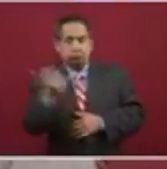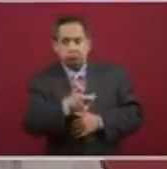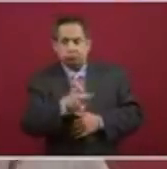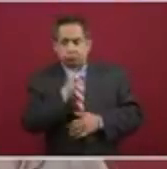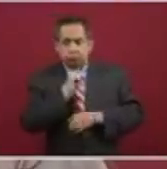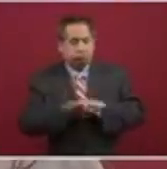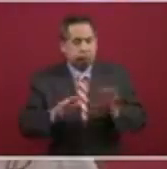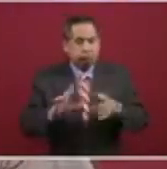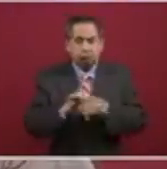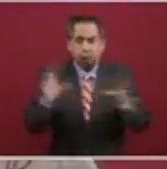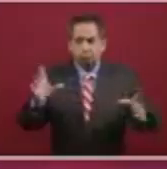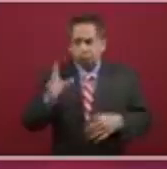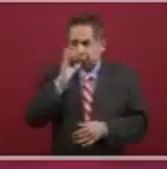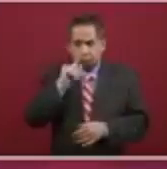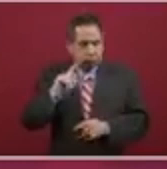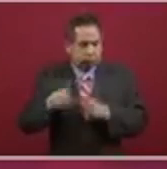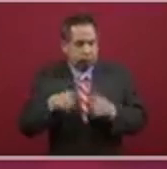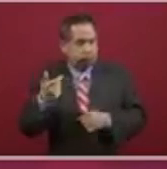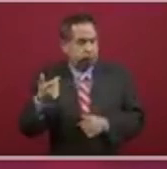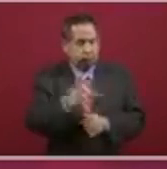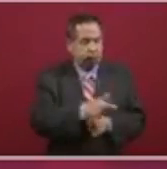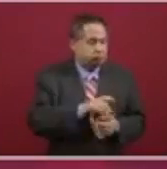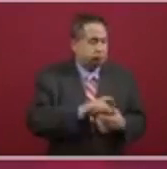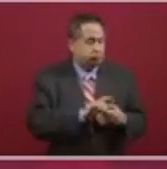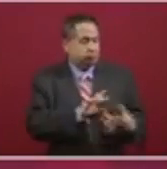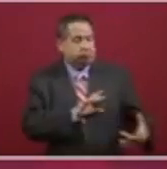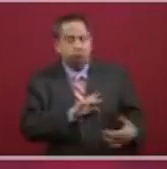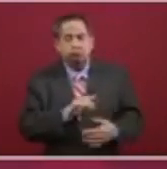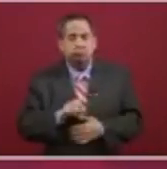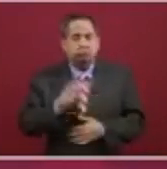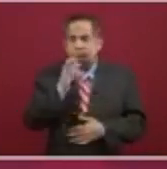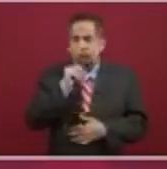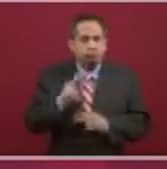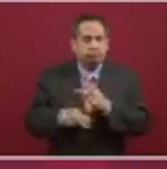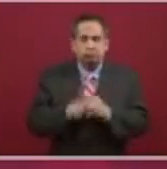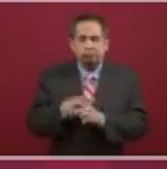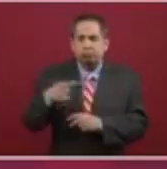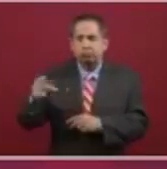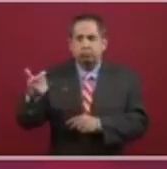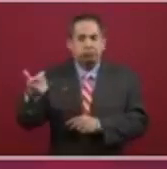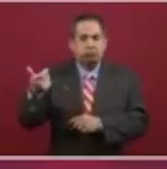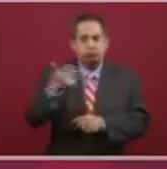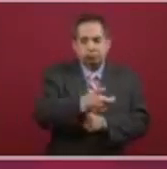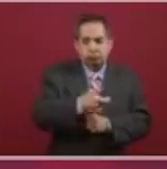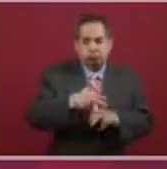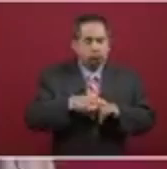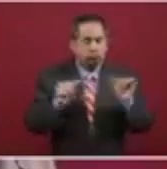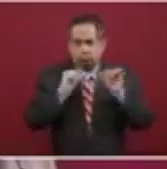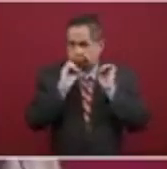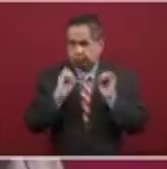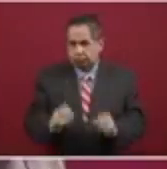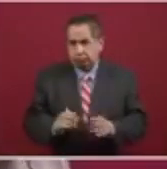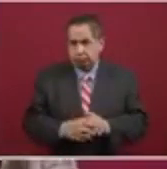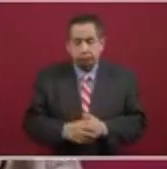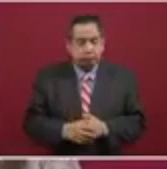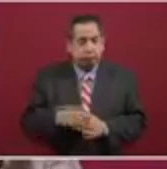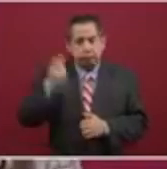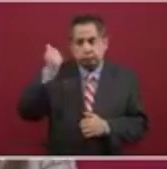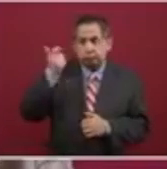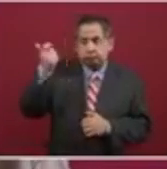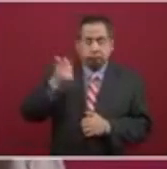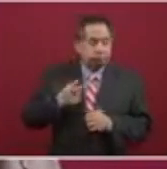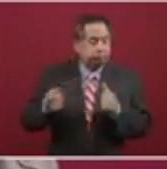los desvinculan del centro de trabajo y entonces no procede el pago de la beca. El pago de la beca